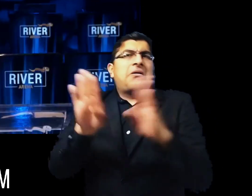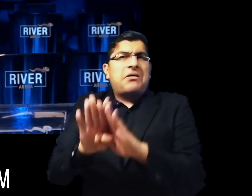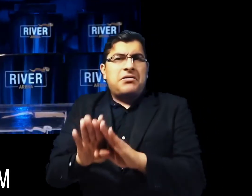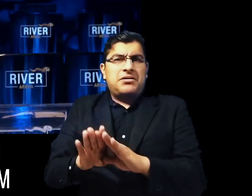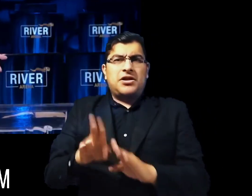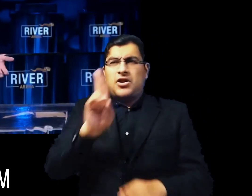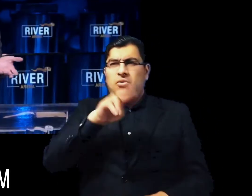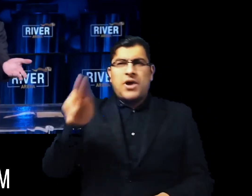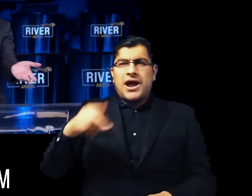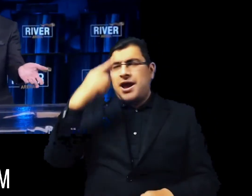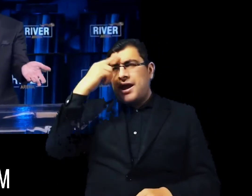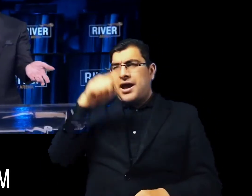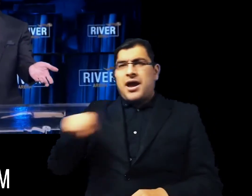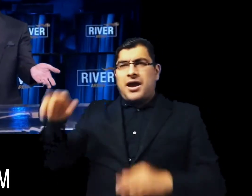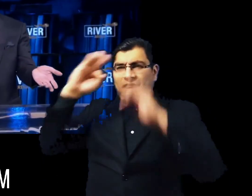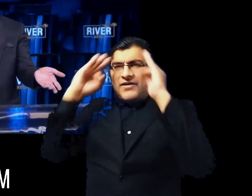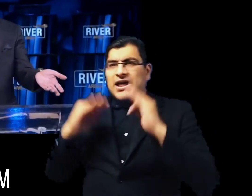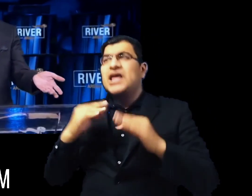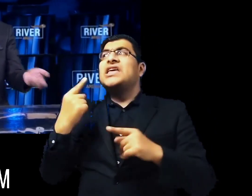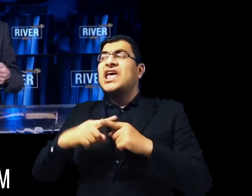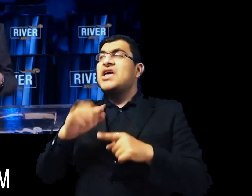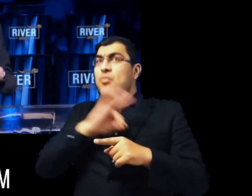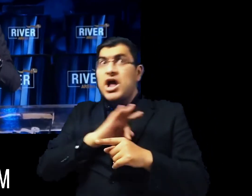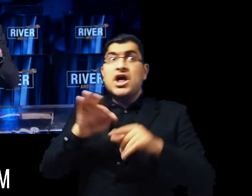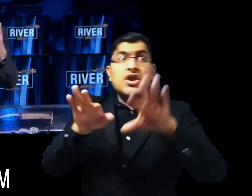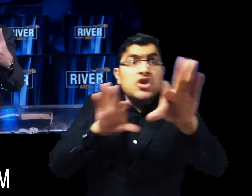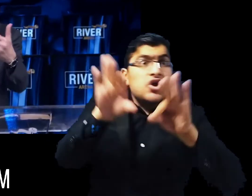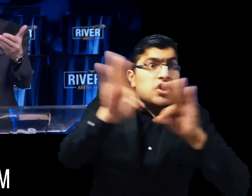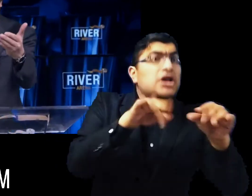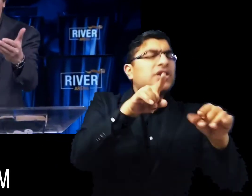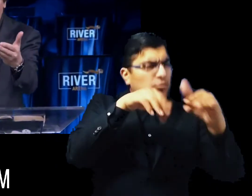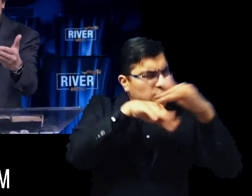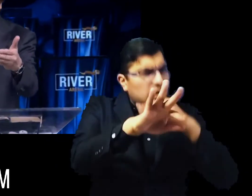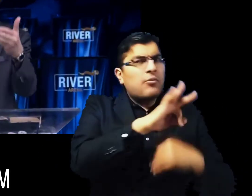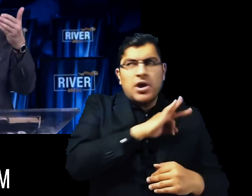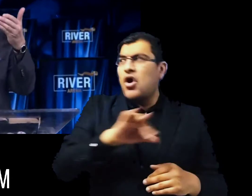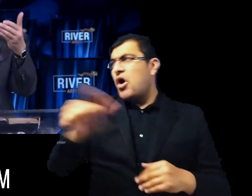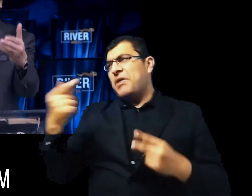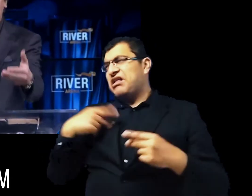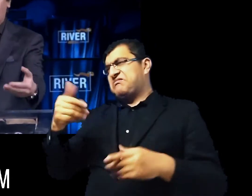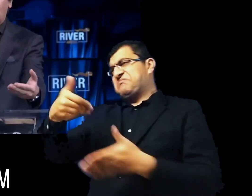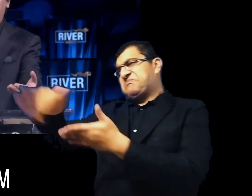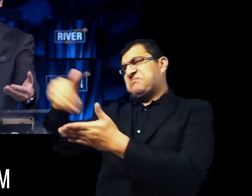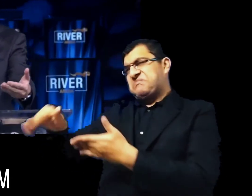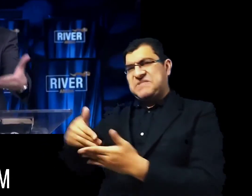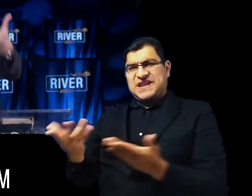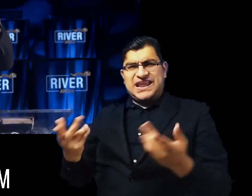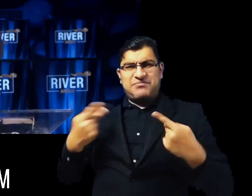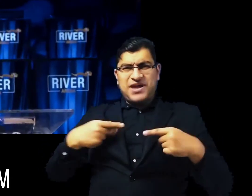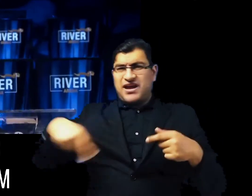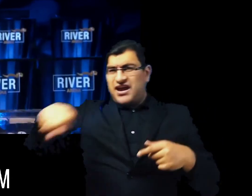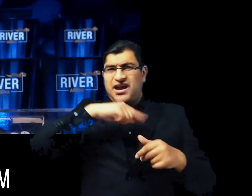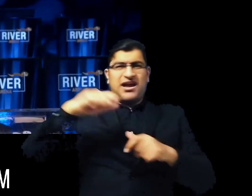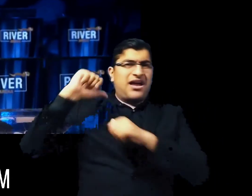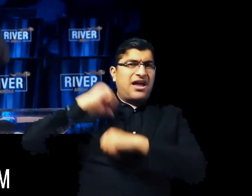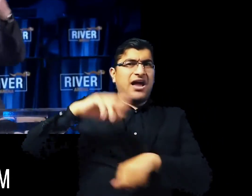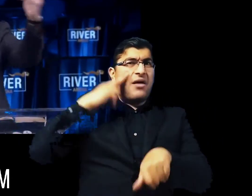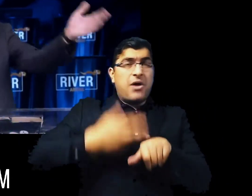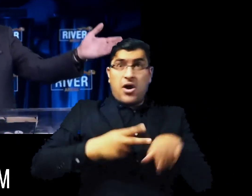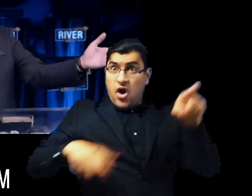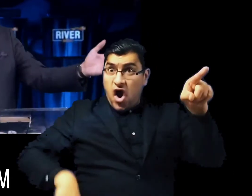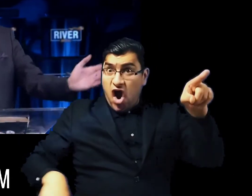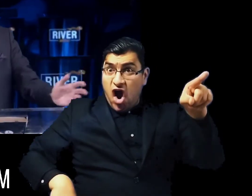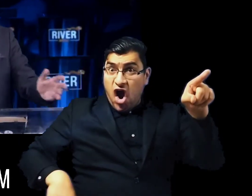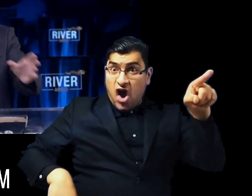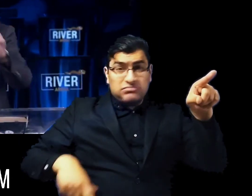Nunca se lo permití a los fariseos que me digan a quién dejar afuera, mucho menos dejaré eso en manos de inconversos que no pueden administrar un reino que está por encima de ellos y